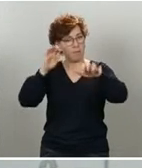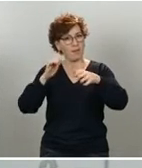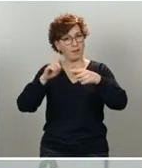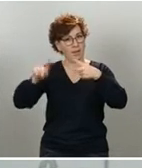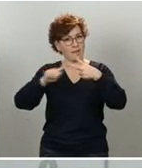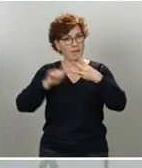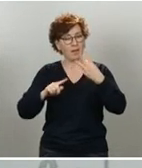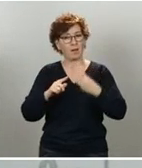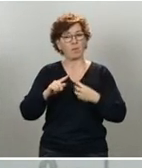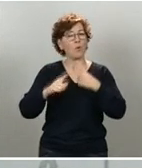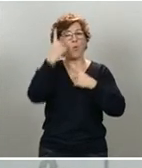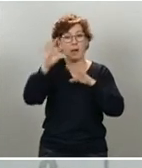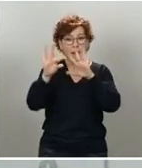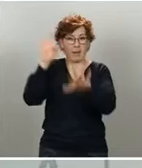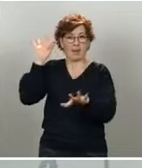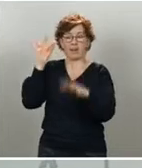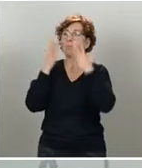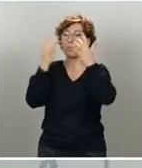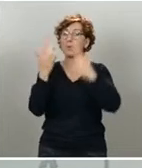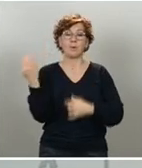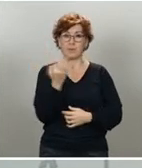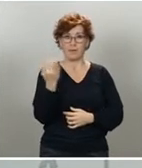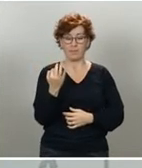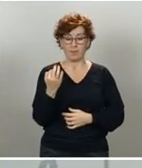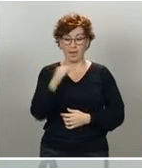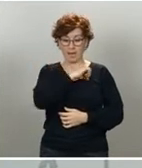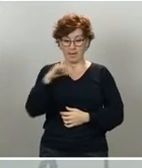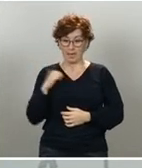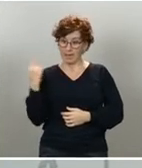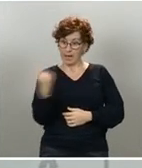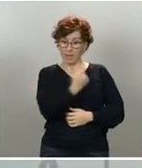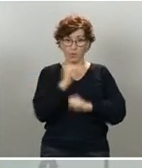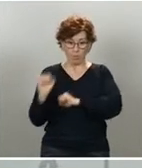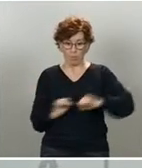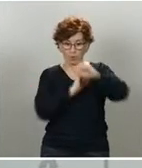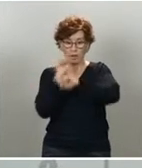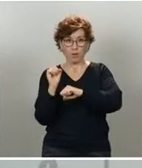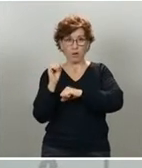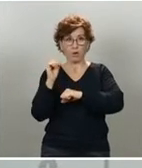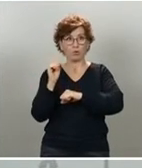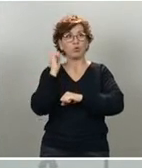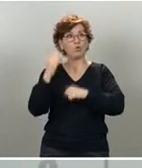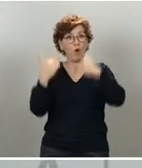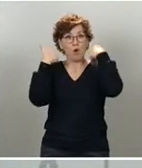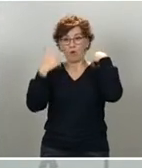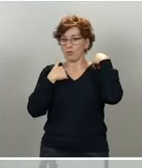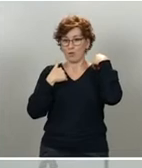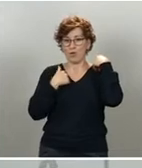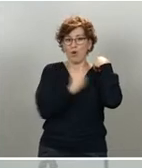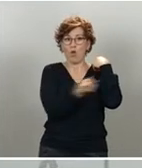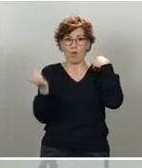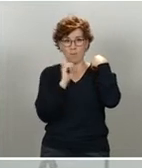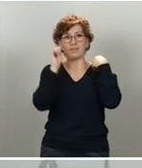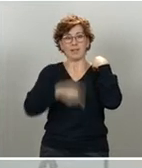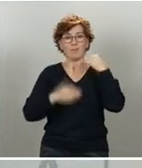encima de cualquier otra. Y es que la protección de cada cual depende de la protección de los demás. La protección siempre es recíproca. Nadie